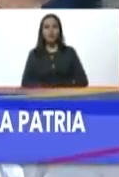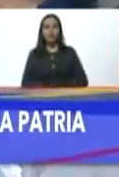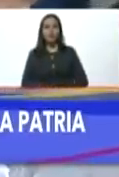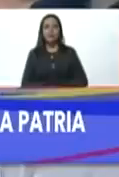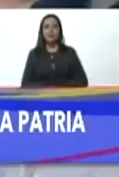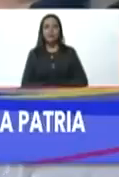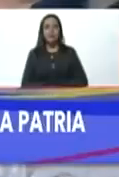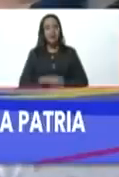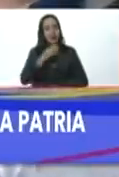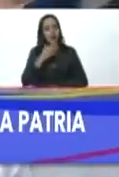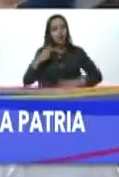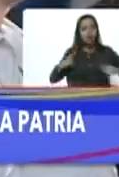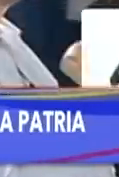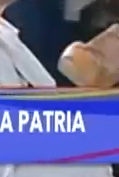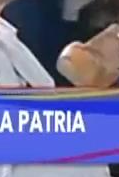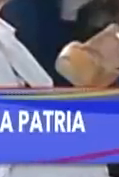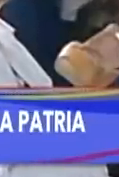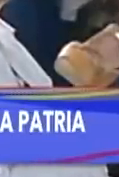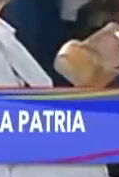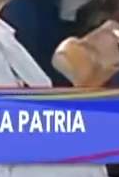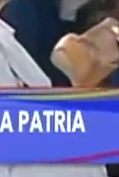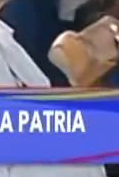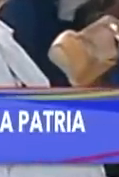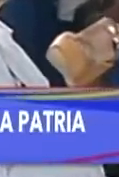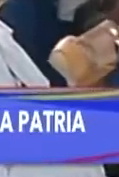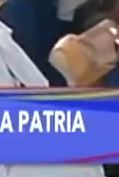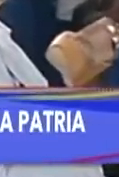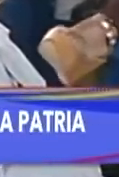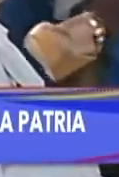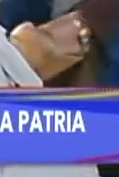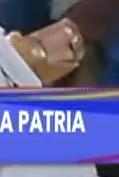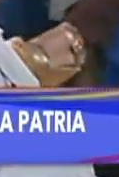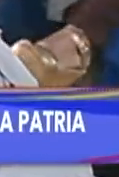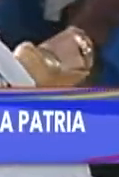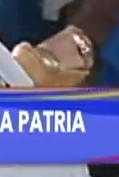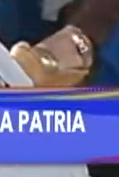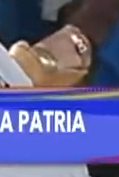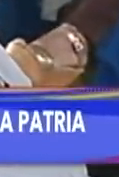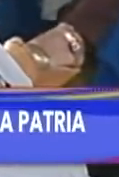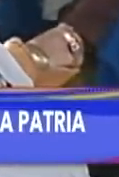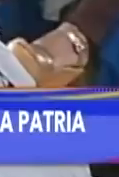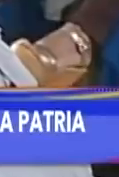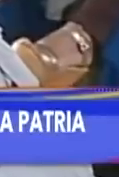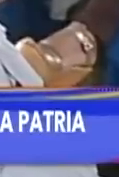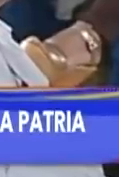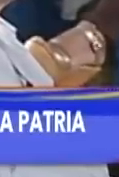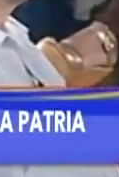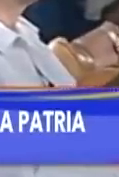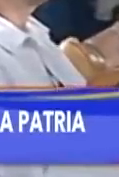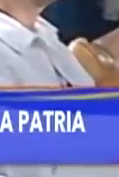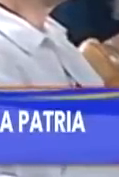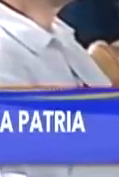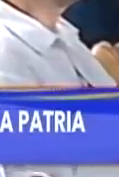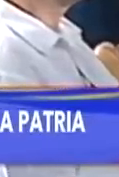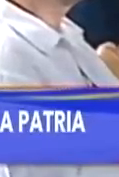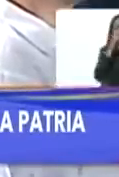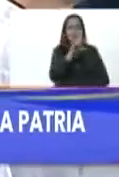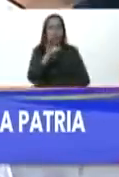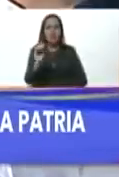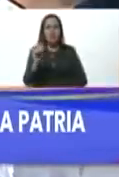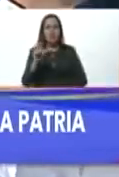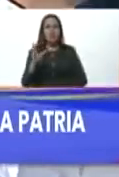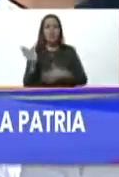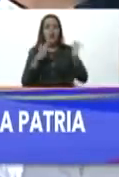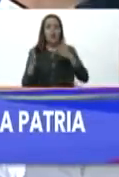nuestro encuentro, enmarcado en el natalicio de José María Vargas, el Día del Médico, 10 de marzo. El